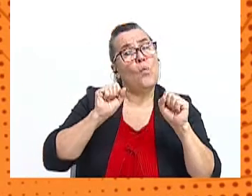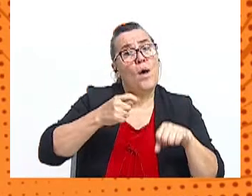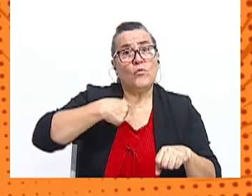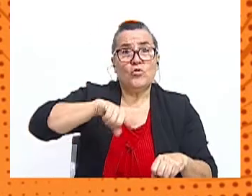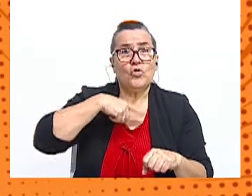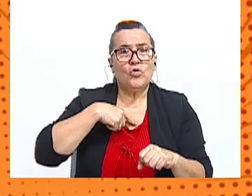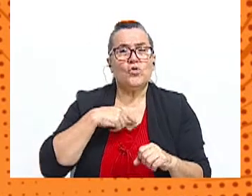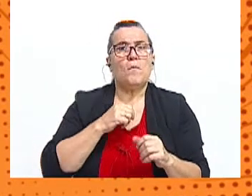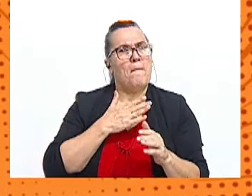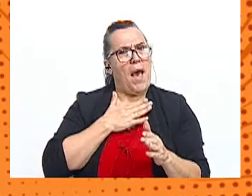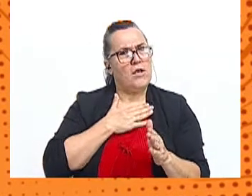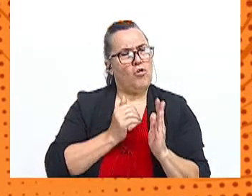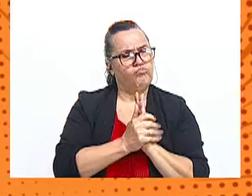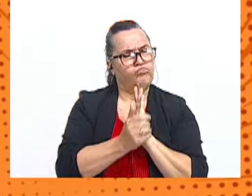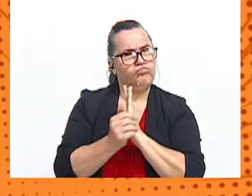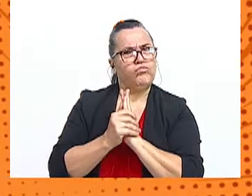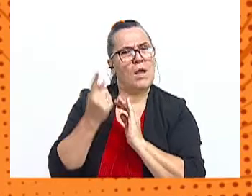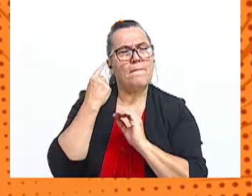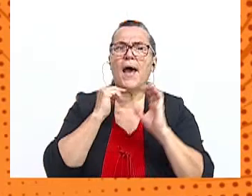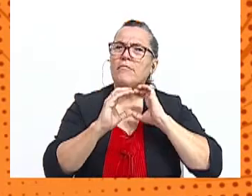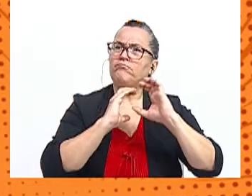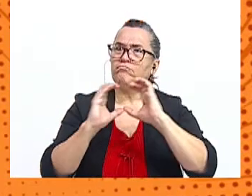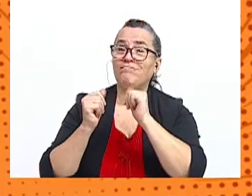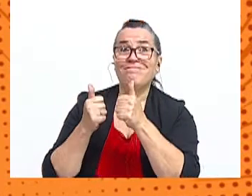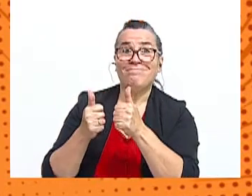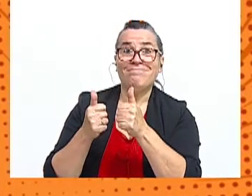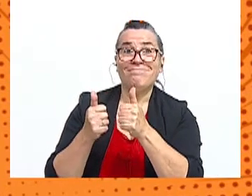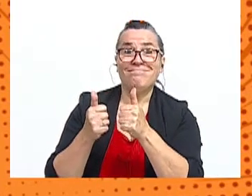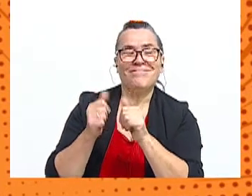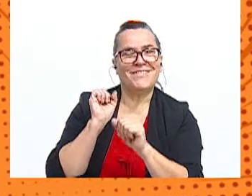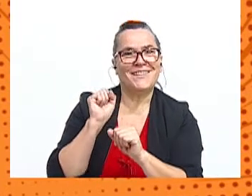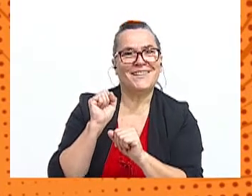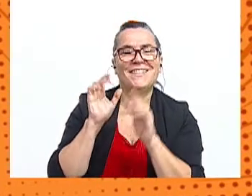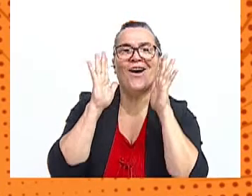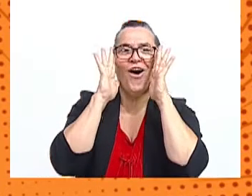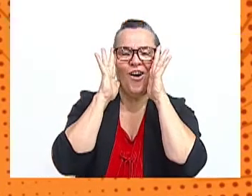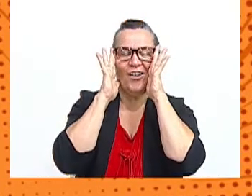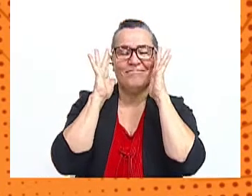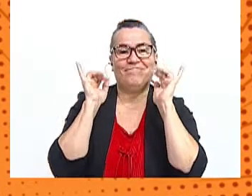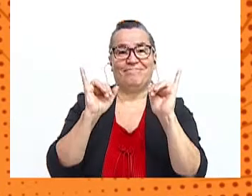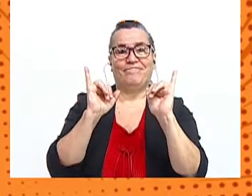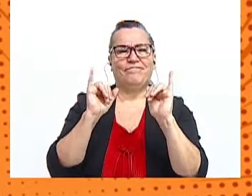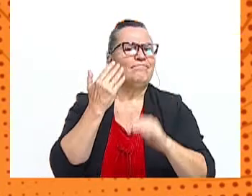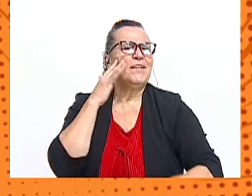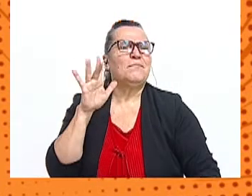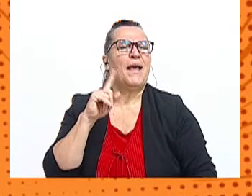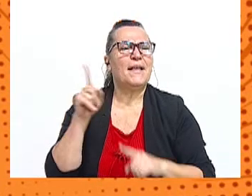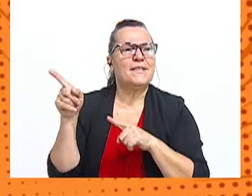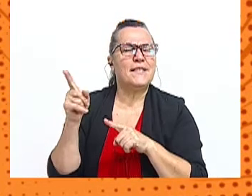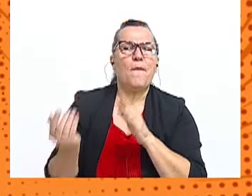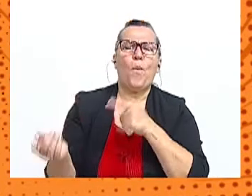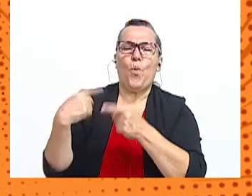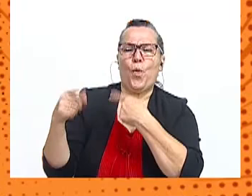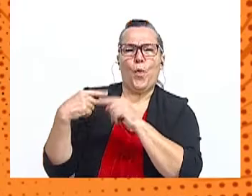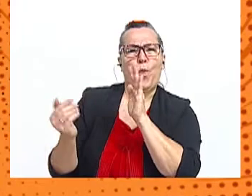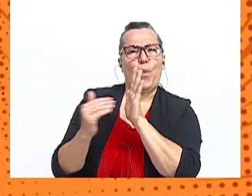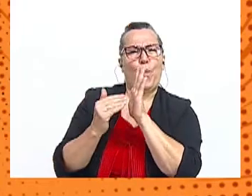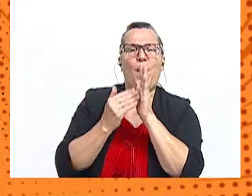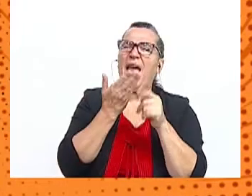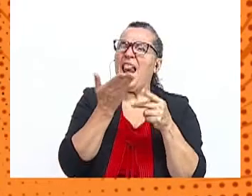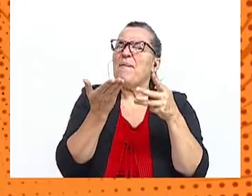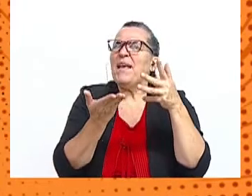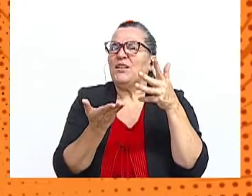más competentes a la hora de comunicarnos. ¿Sí? ¿Qué les parece si retomamos alguno de esos